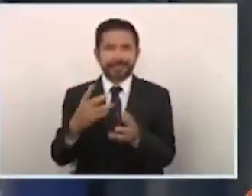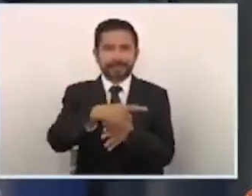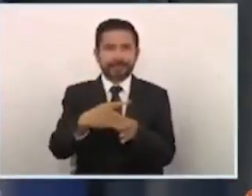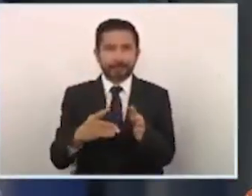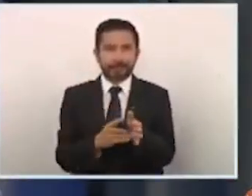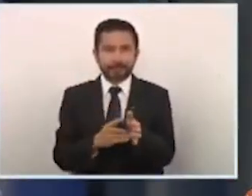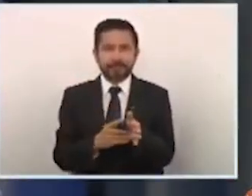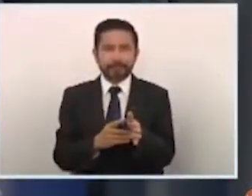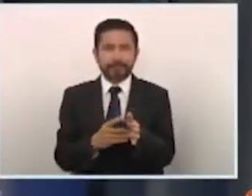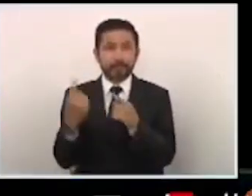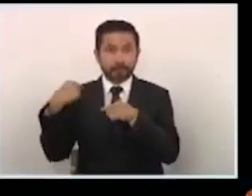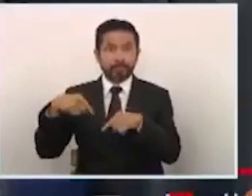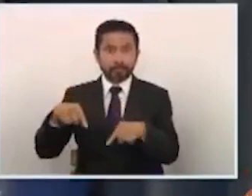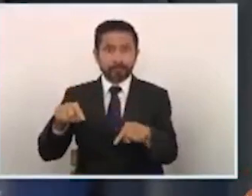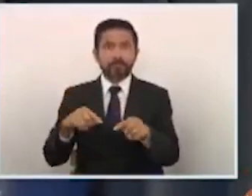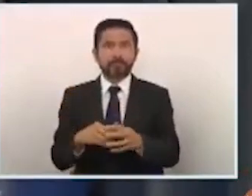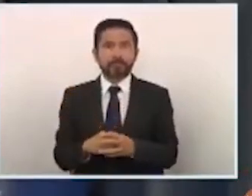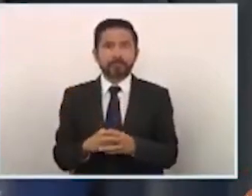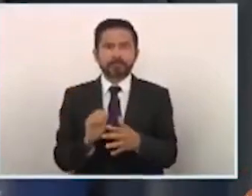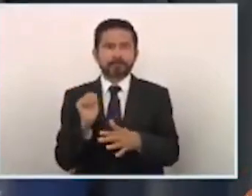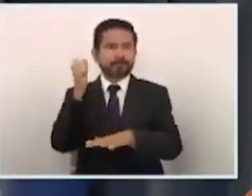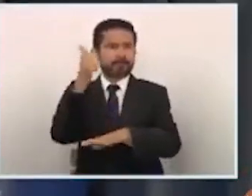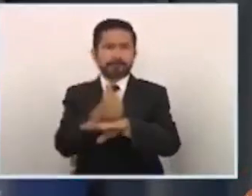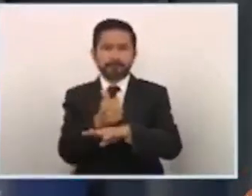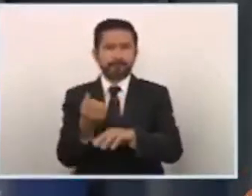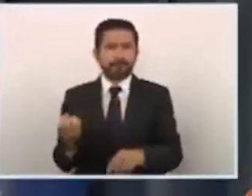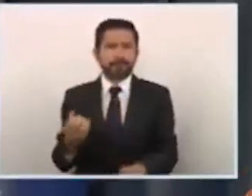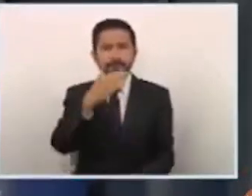diputados. Continuemos